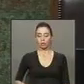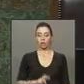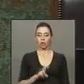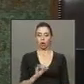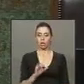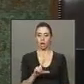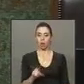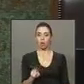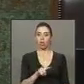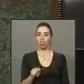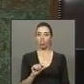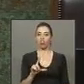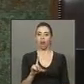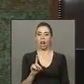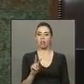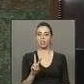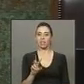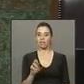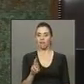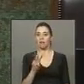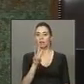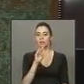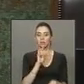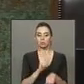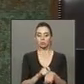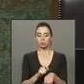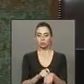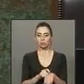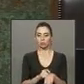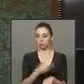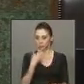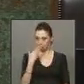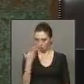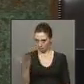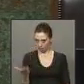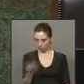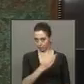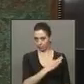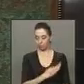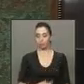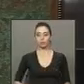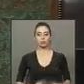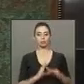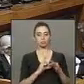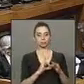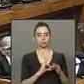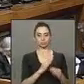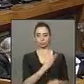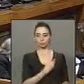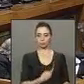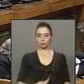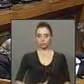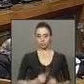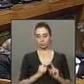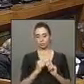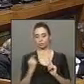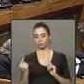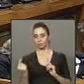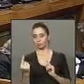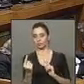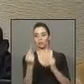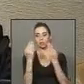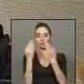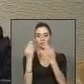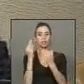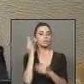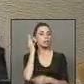Saldívar, por tres minutos. Tiene la palabra la diputada. Gracias, Presidente. Por su intermedio, saludar a la